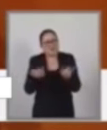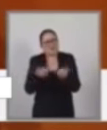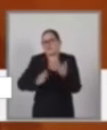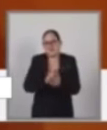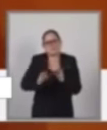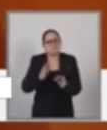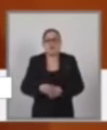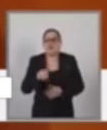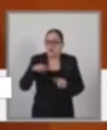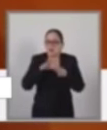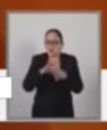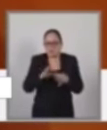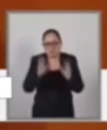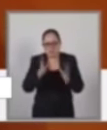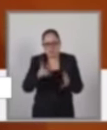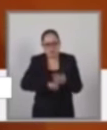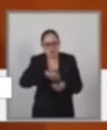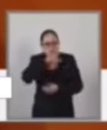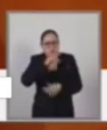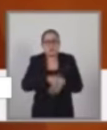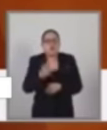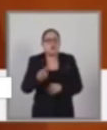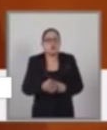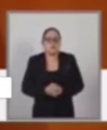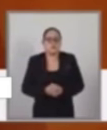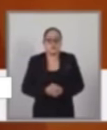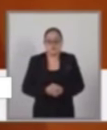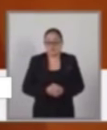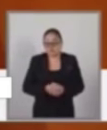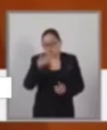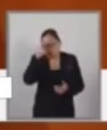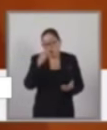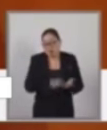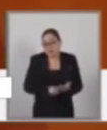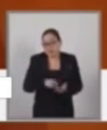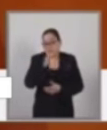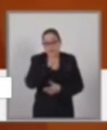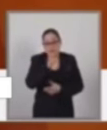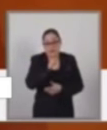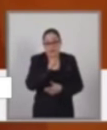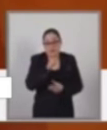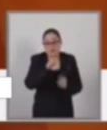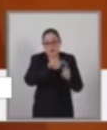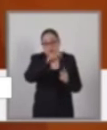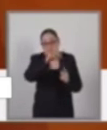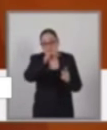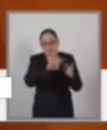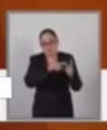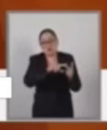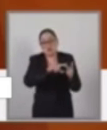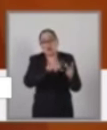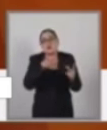logra, tenemos expectativas, tenemos esperanza. De lo contrario, será más de lo mismo en un